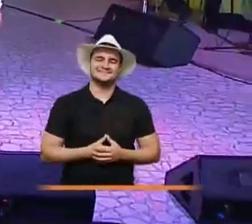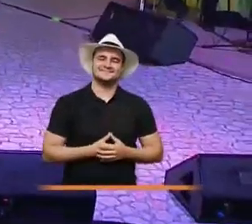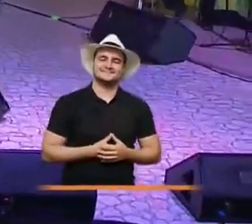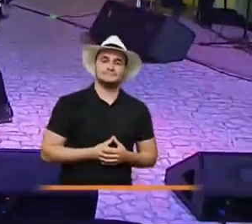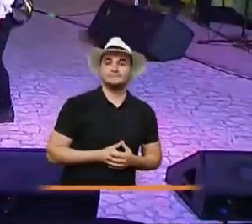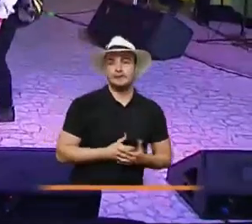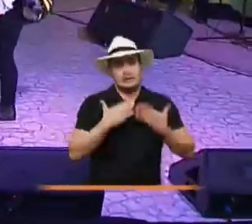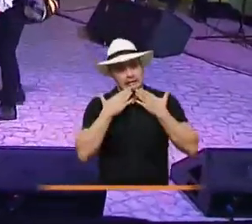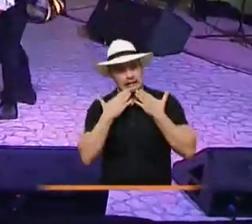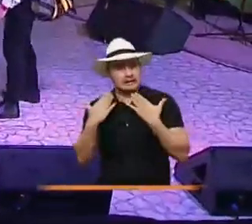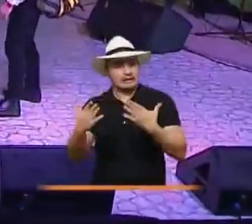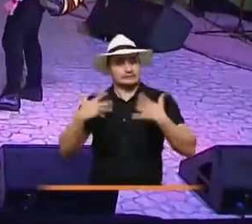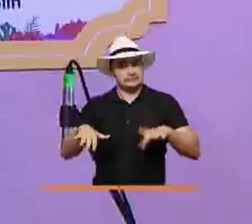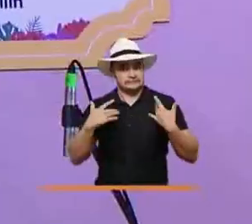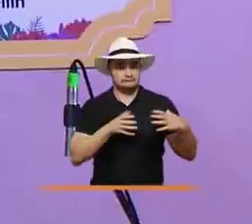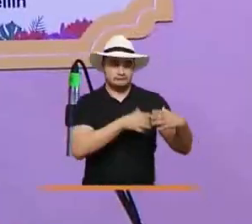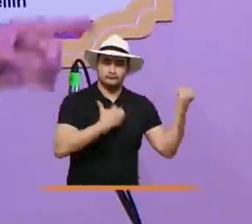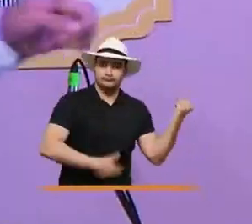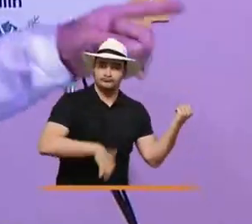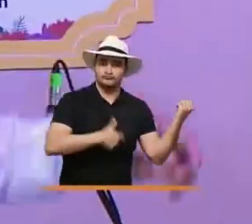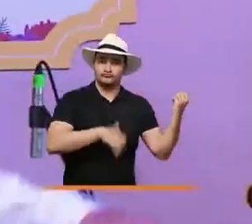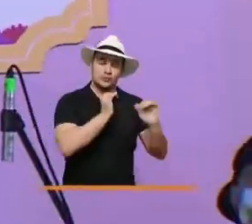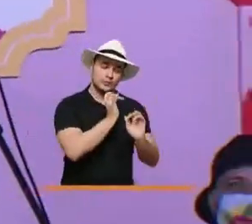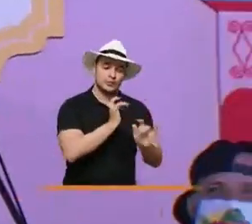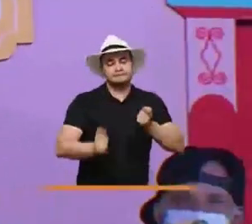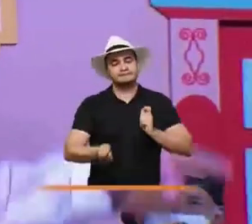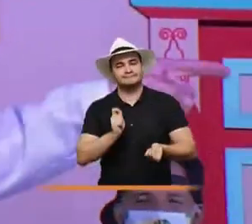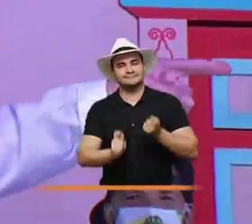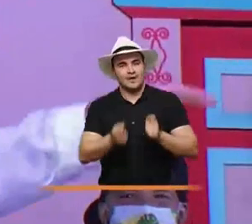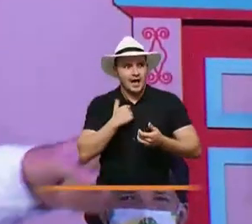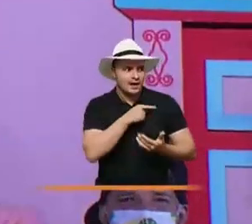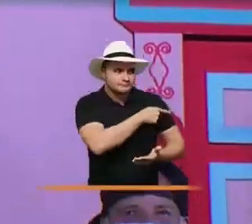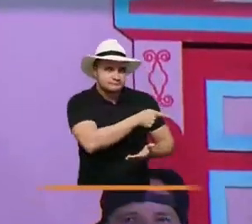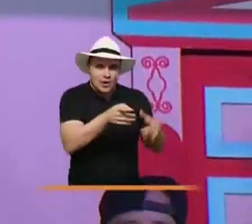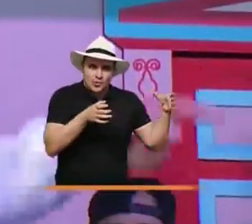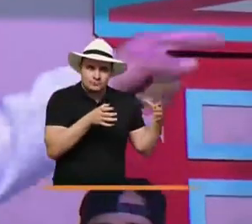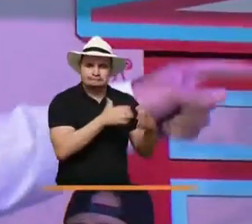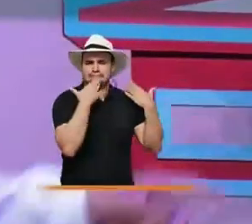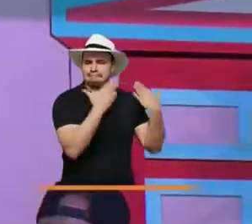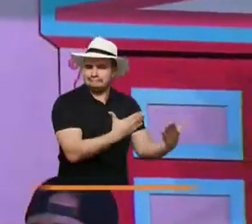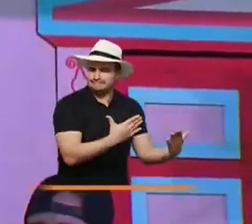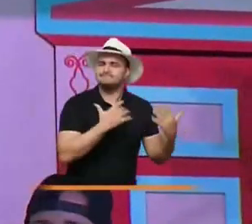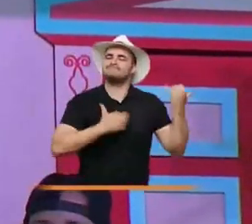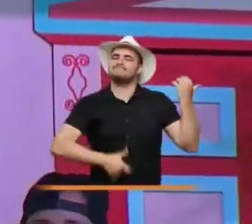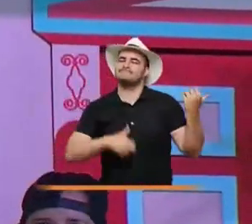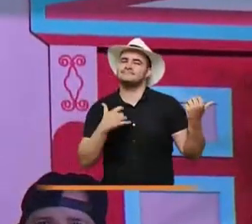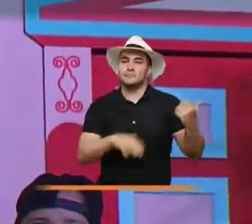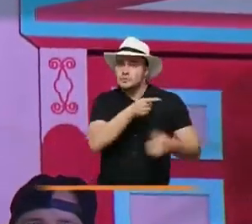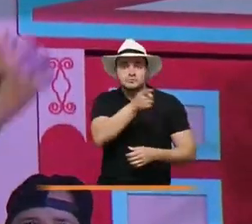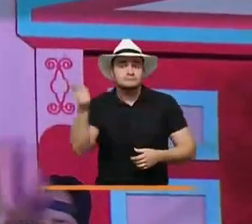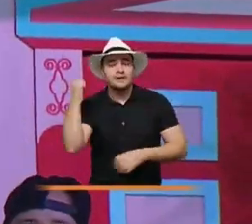mil gracias a países fríos que son los acompañantes y si es que están